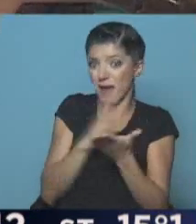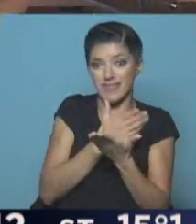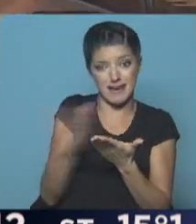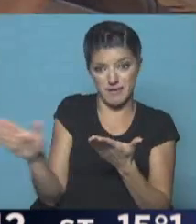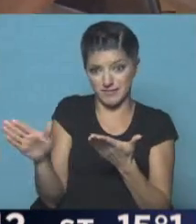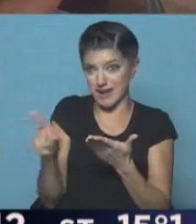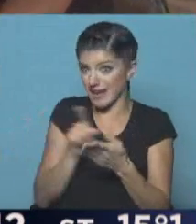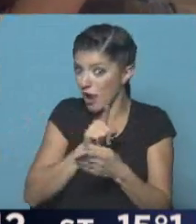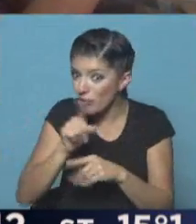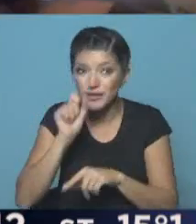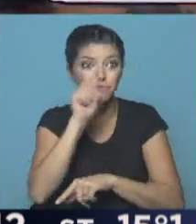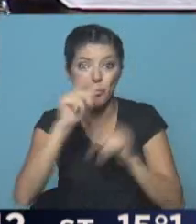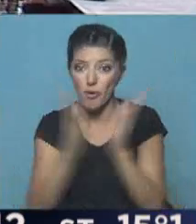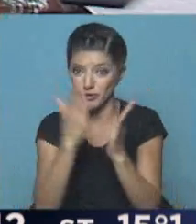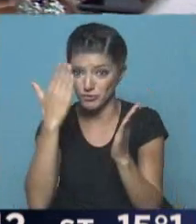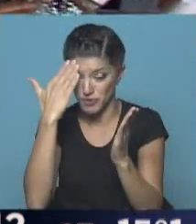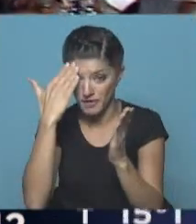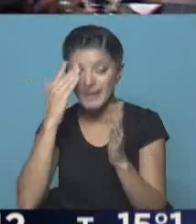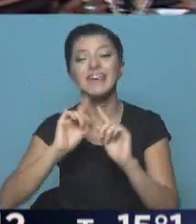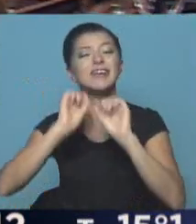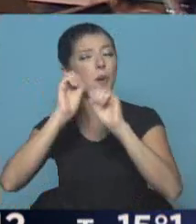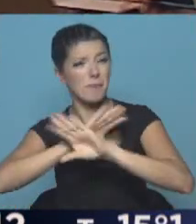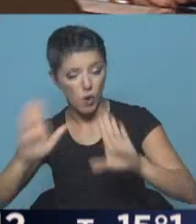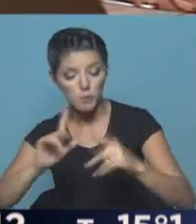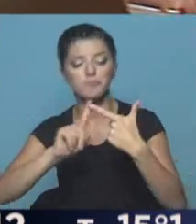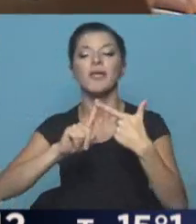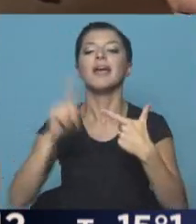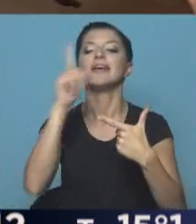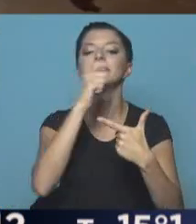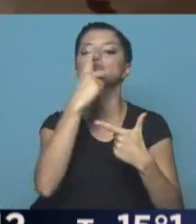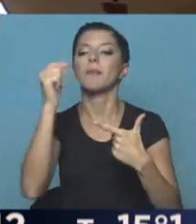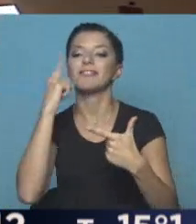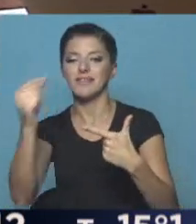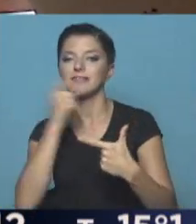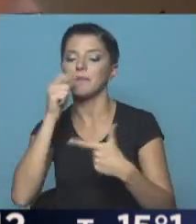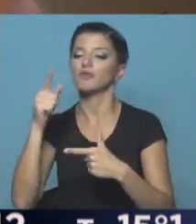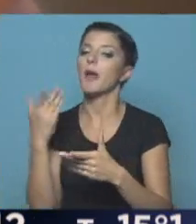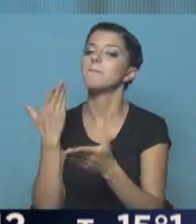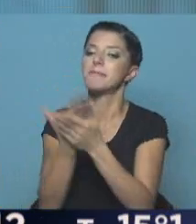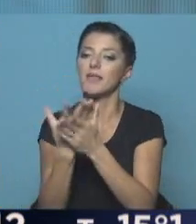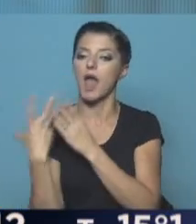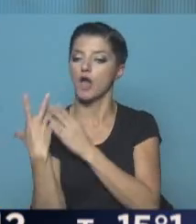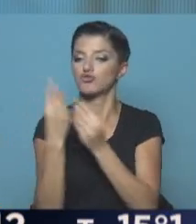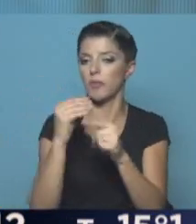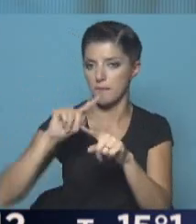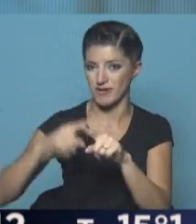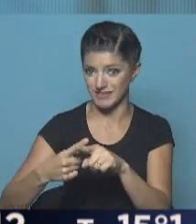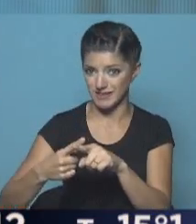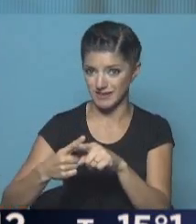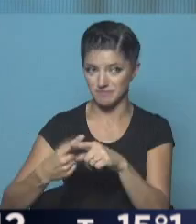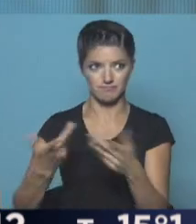Y esto es lo peor. 120 días para aquellos que pidan asilo político. Es decir, en un mundo de